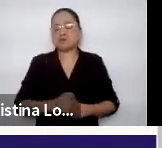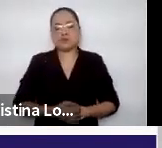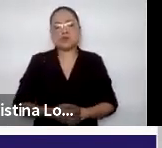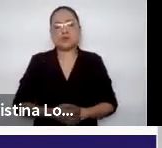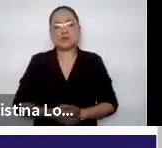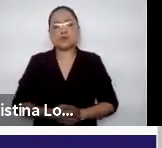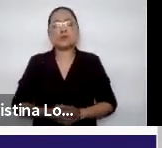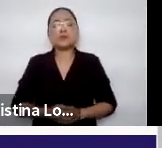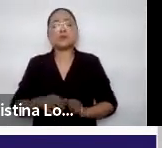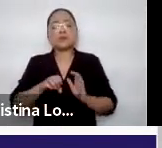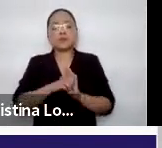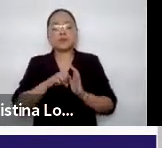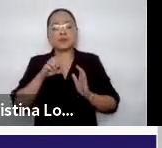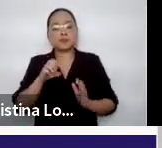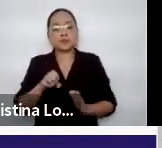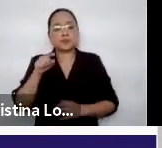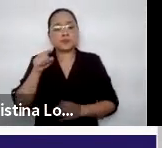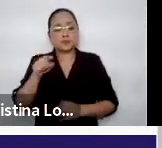en